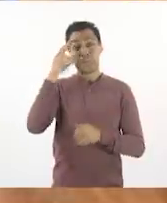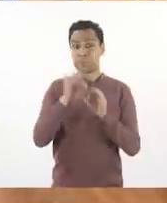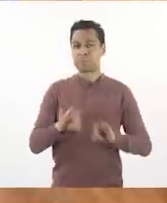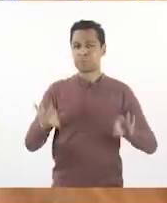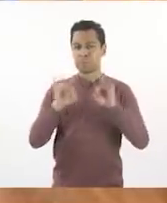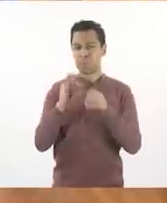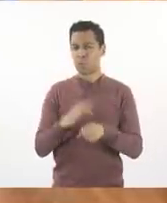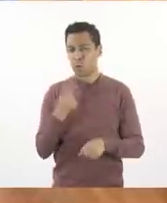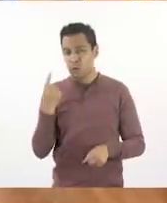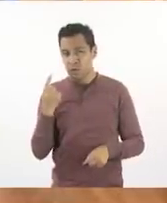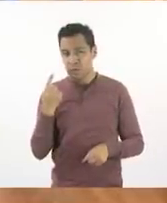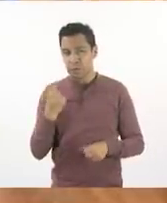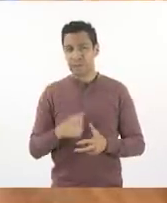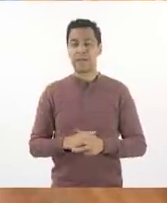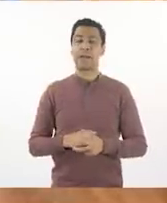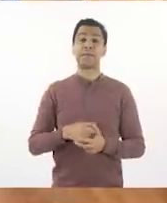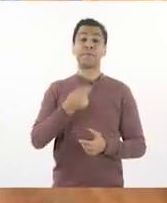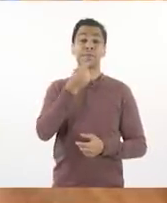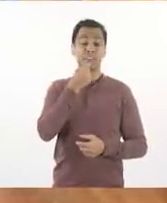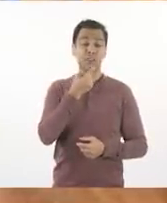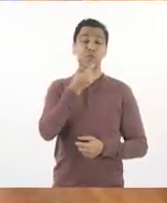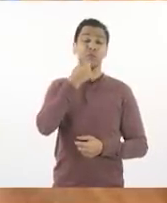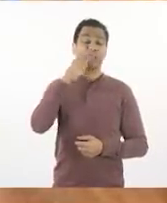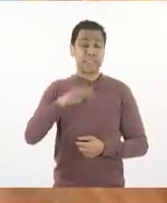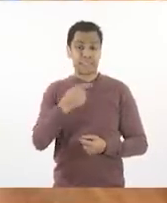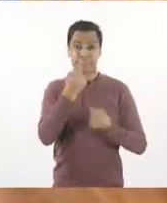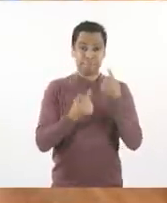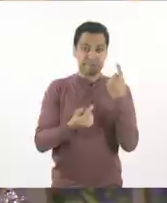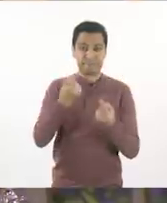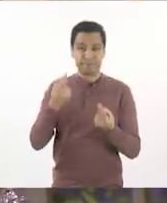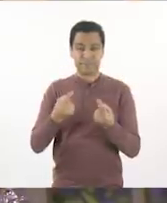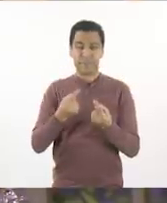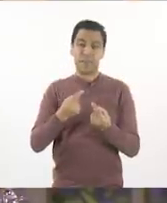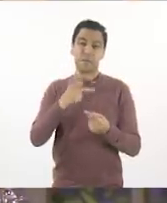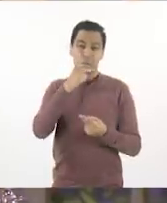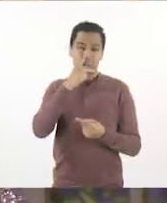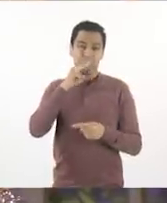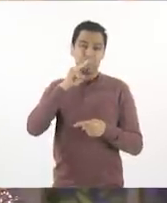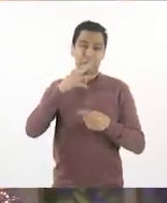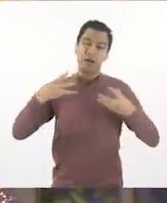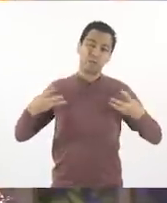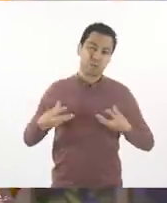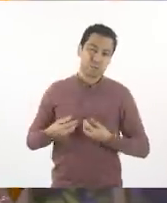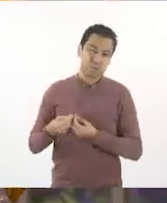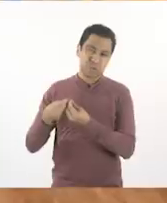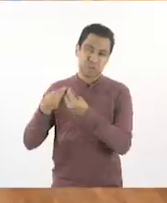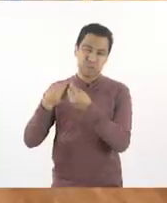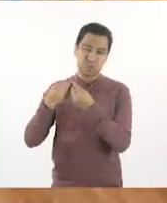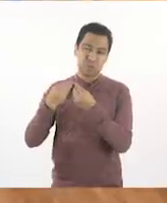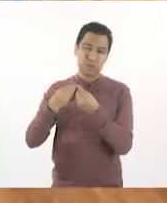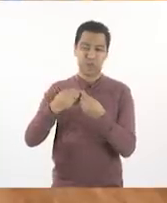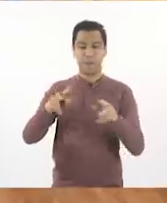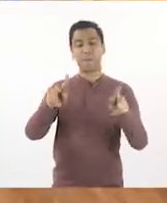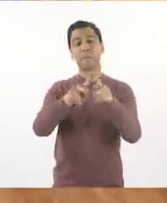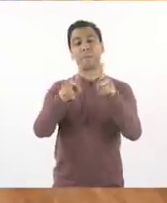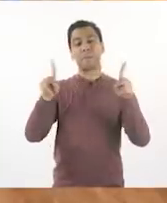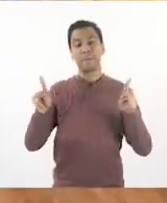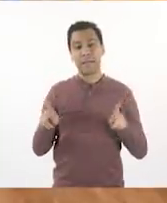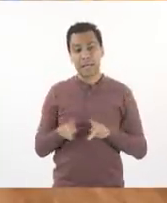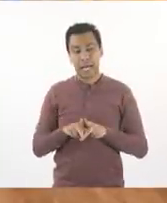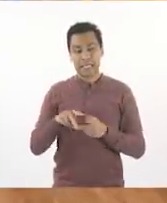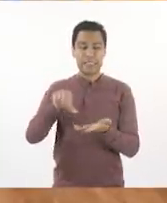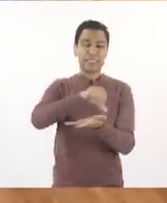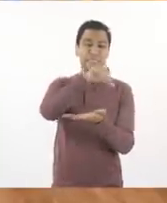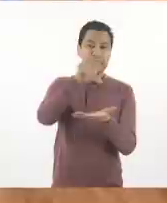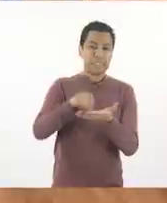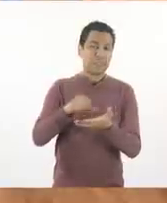importante, los niños y las niñas van con sus papás a las plazas de su localidad a escuchar.